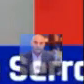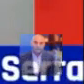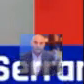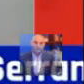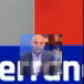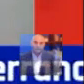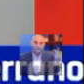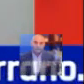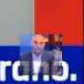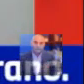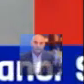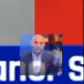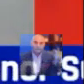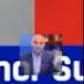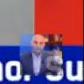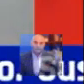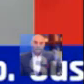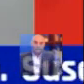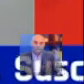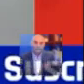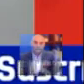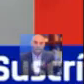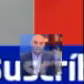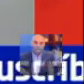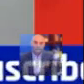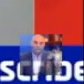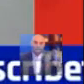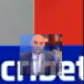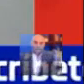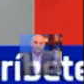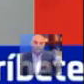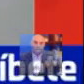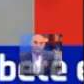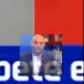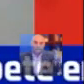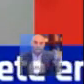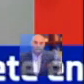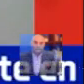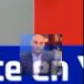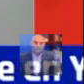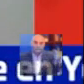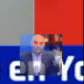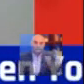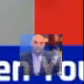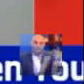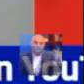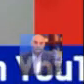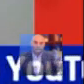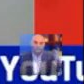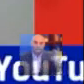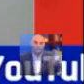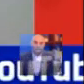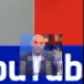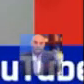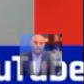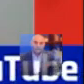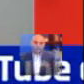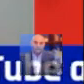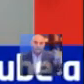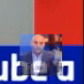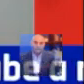libertario que va en contra de lo que estos señores, ya todos ajados, están tratando de